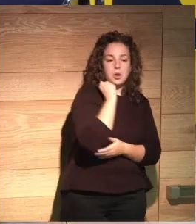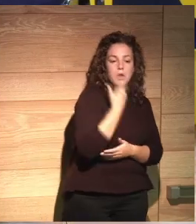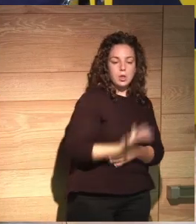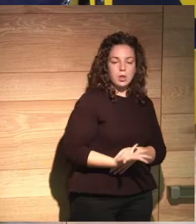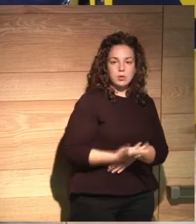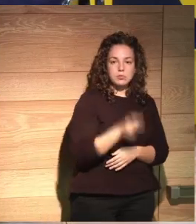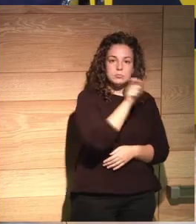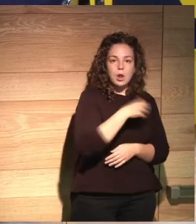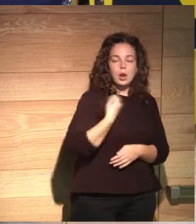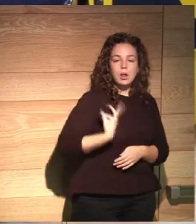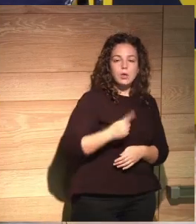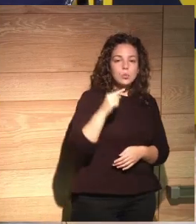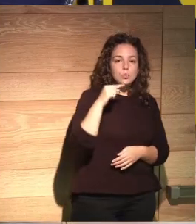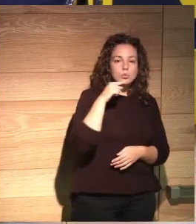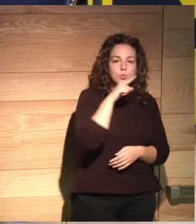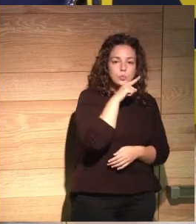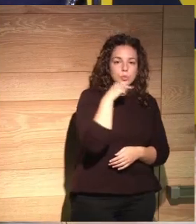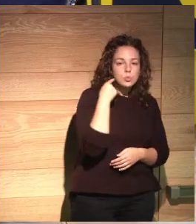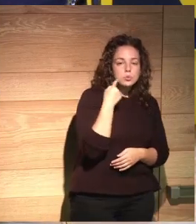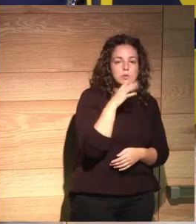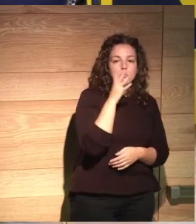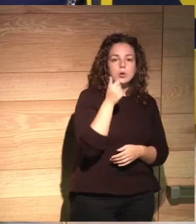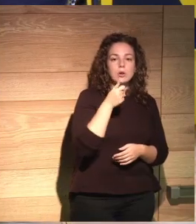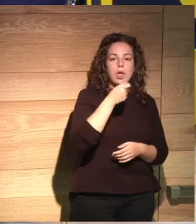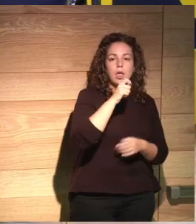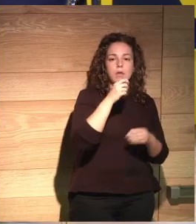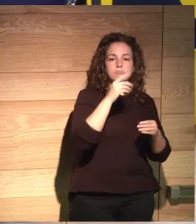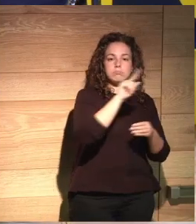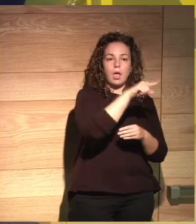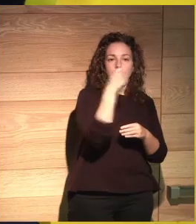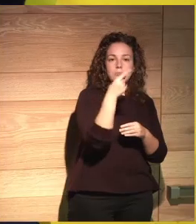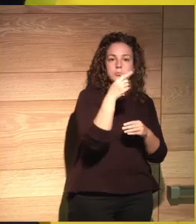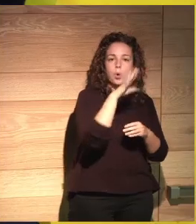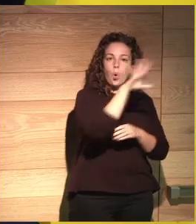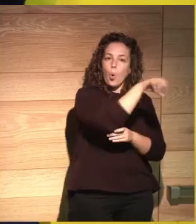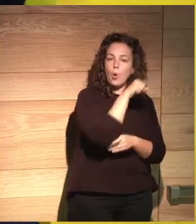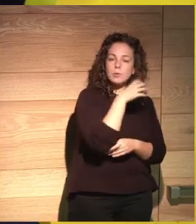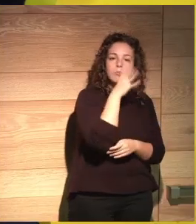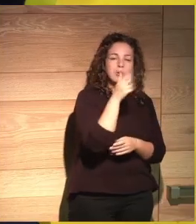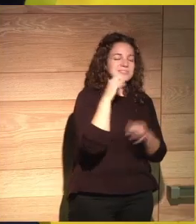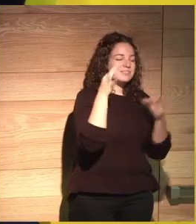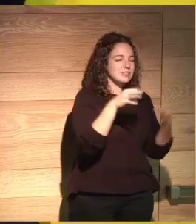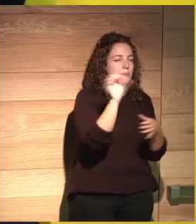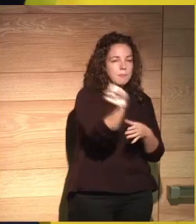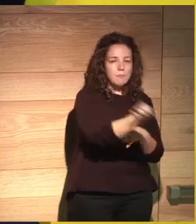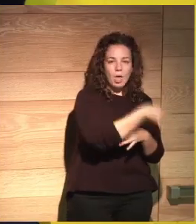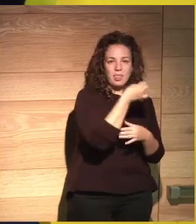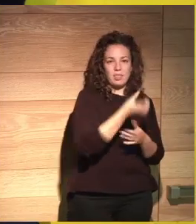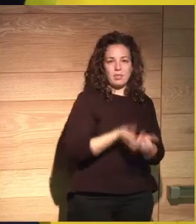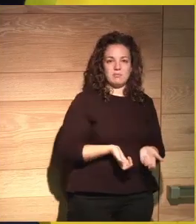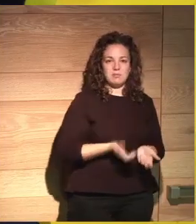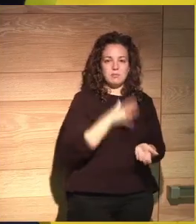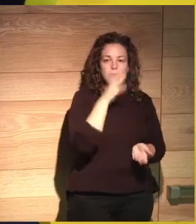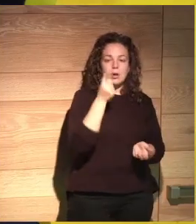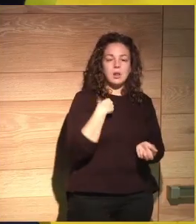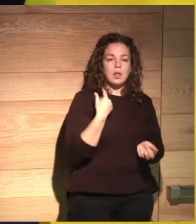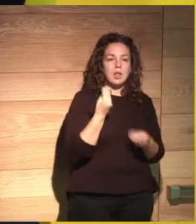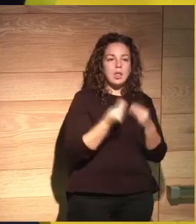rusia de otros lugares que compran apartamentos que siempre están vacíos que hacen una gentrificación